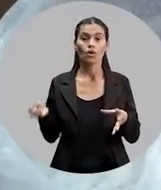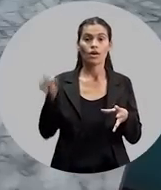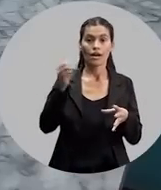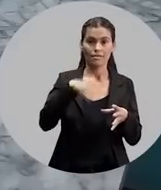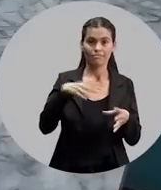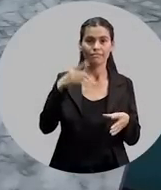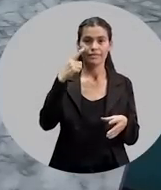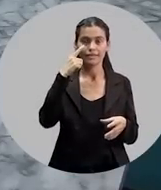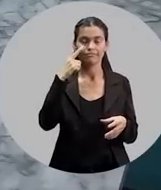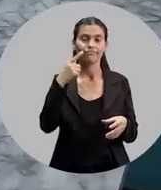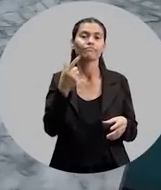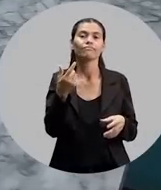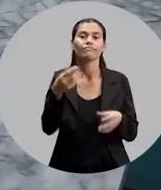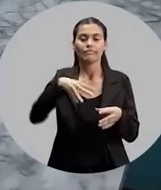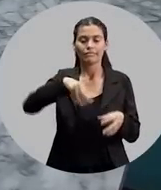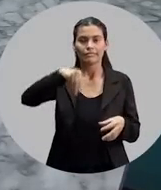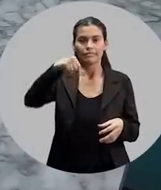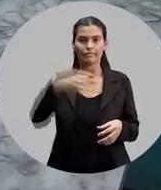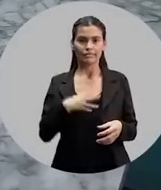vamos a agregarle el almidón.